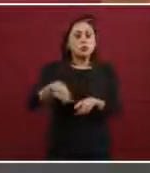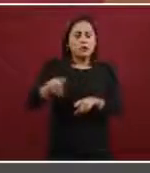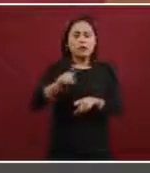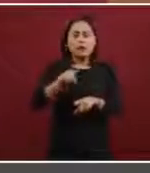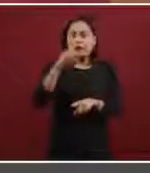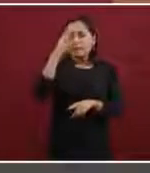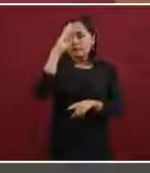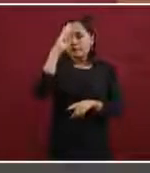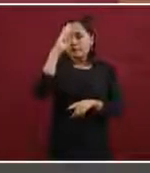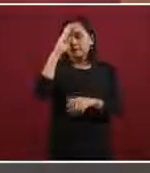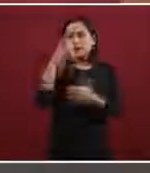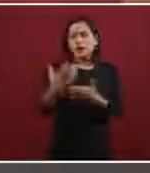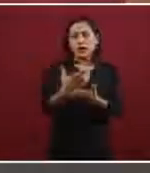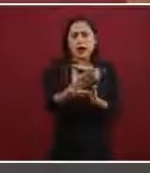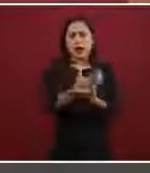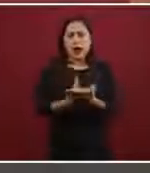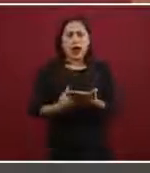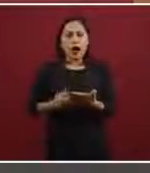razonables